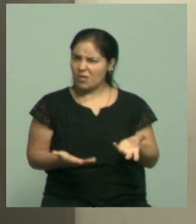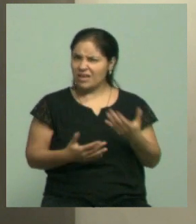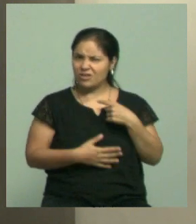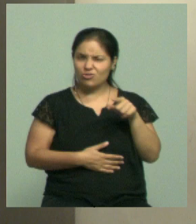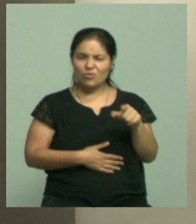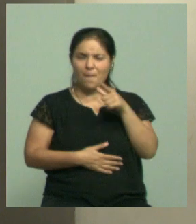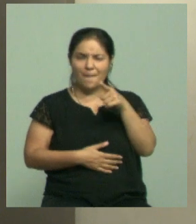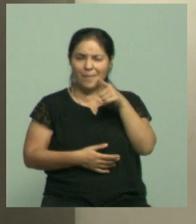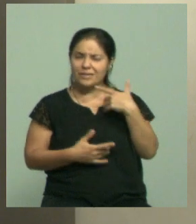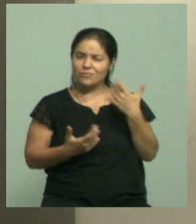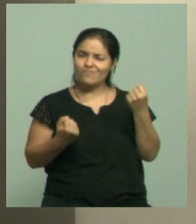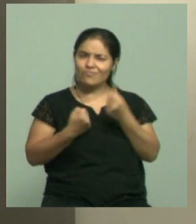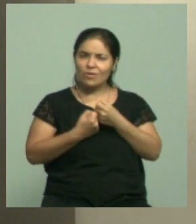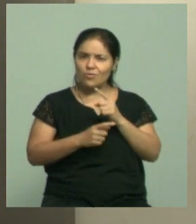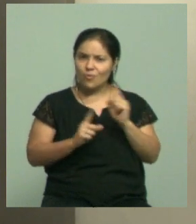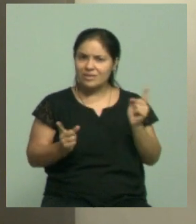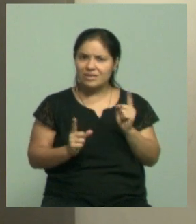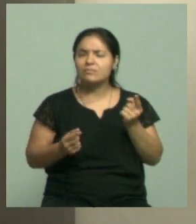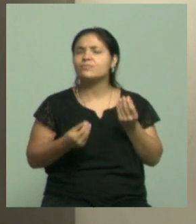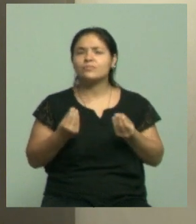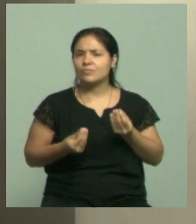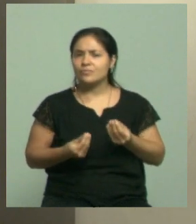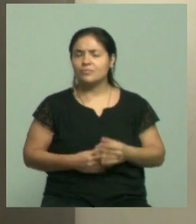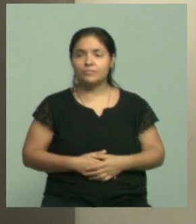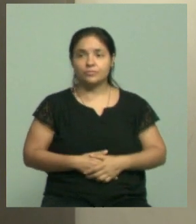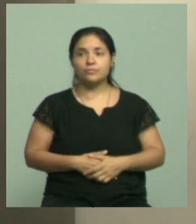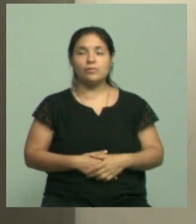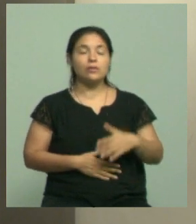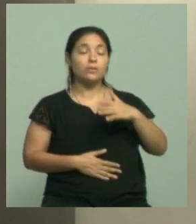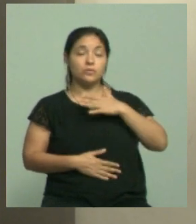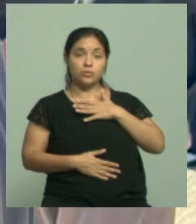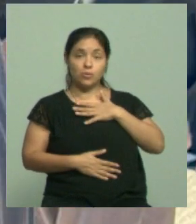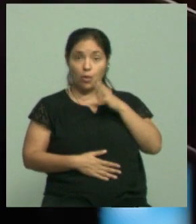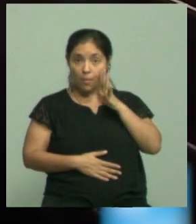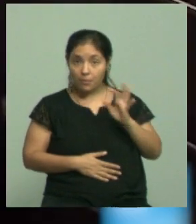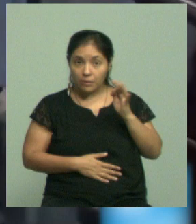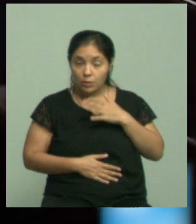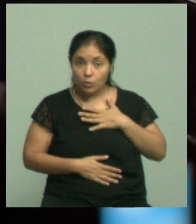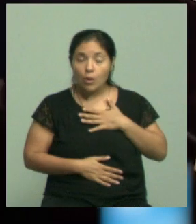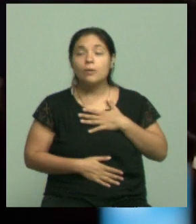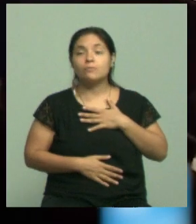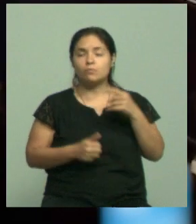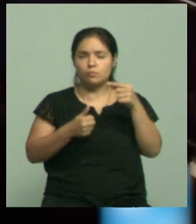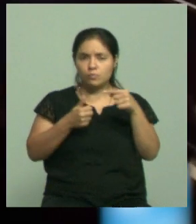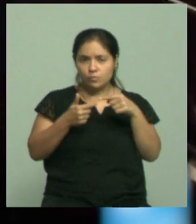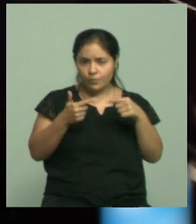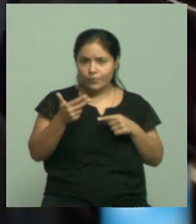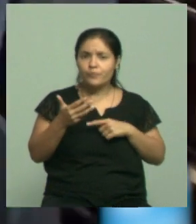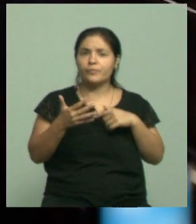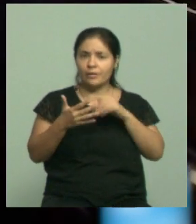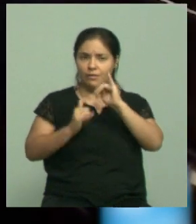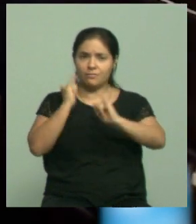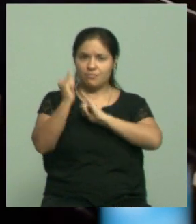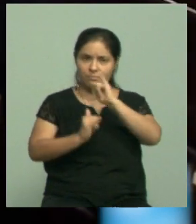al menos en la interpretación que hacemos nosotros? ¿Vos qué interpretas? Yo creo que hay varias cuestiones que se pueden mencionar